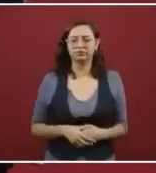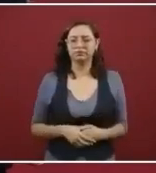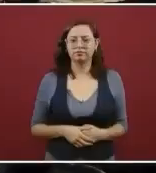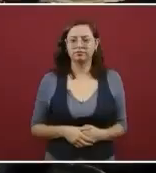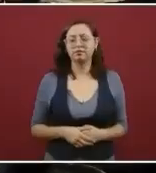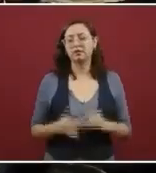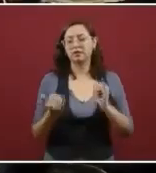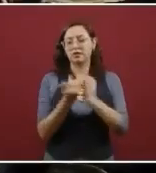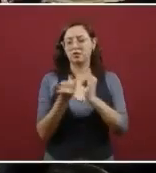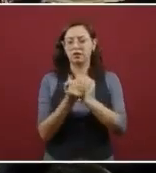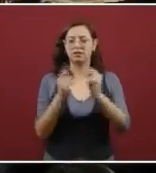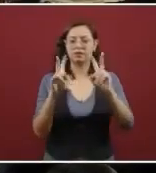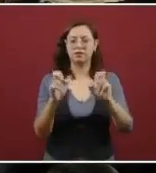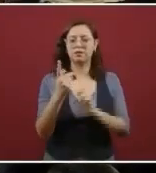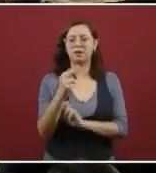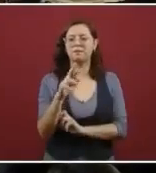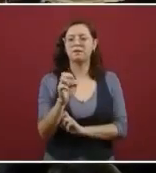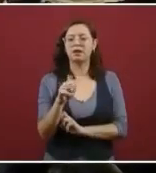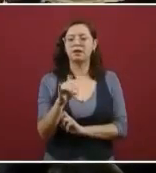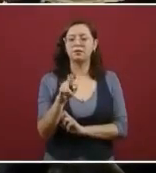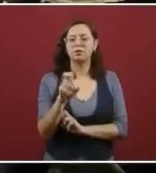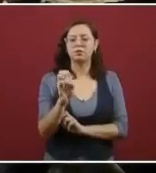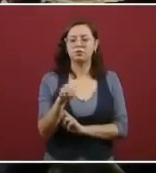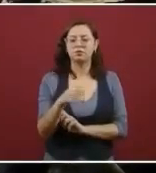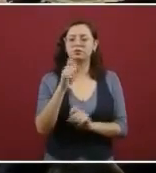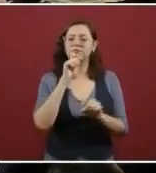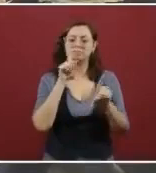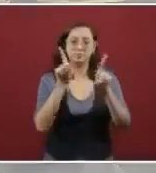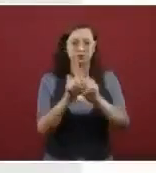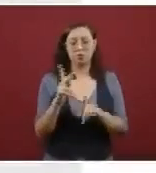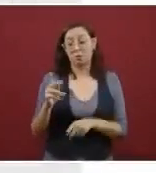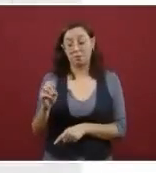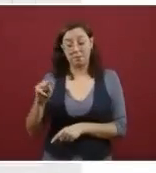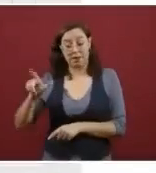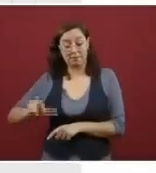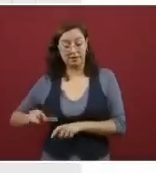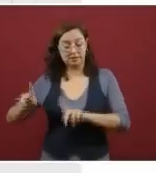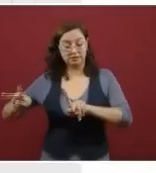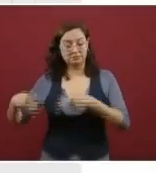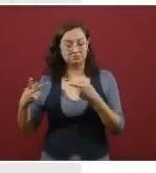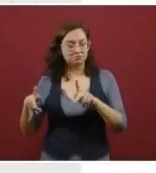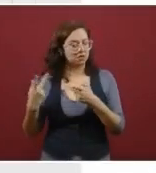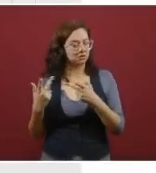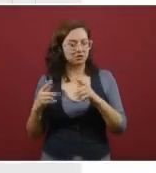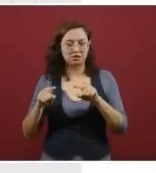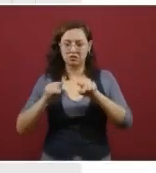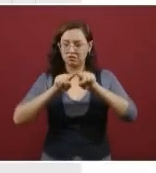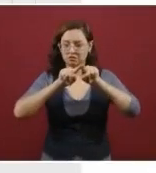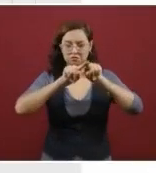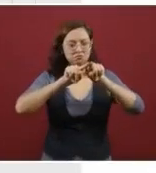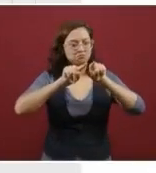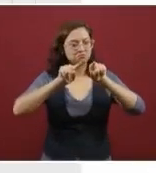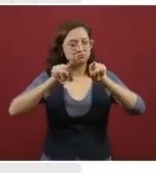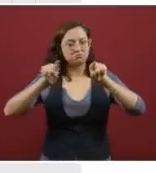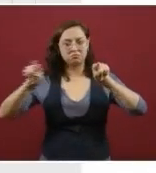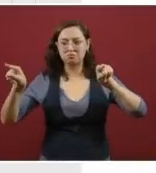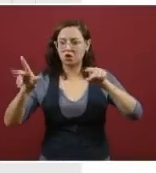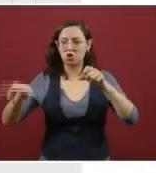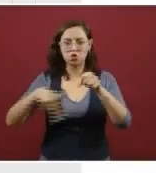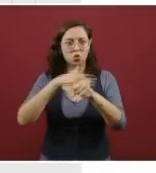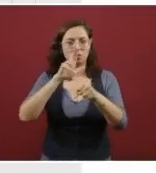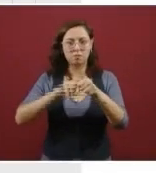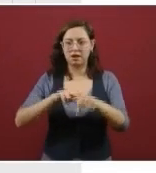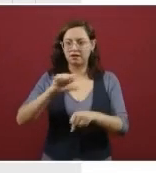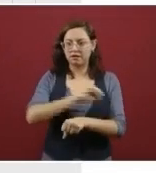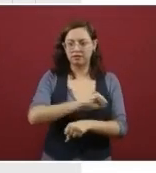de la Premium. Aquí lo mismo, Pemex está vendiendo conforme a la línea del tope inflacionario. En